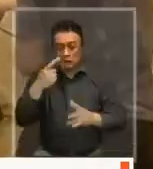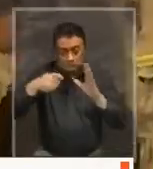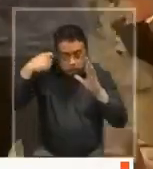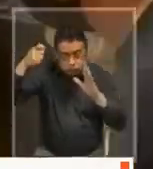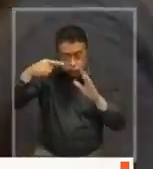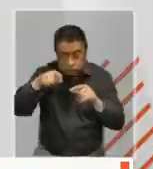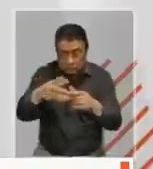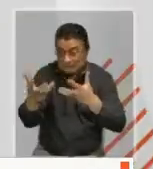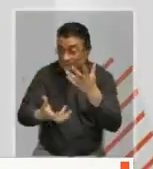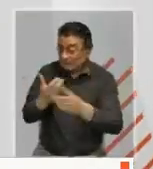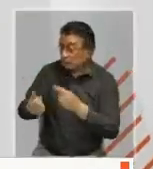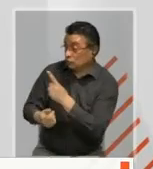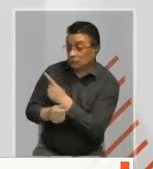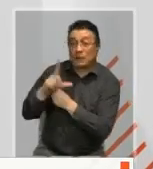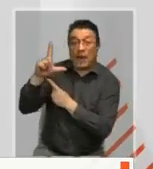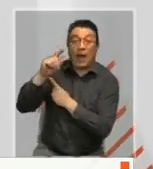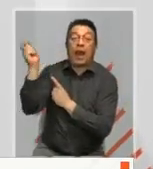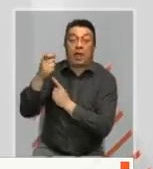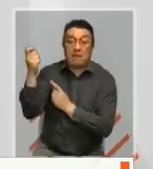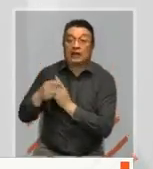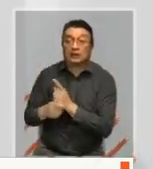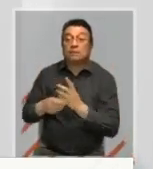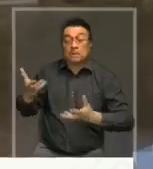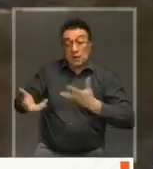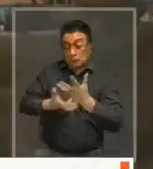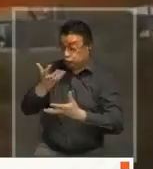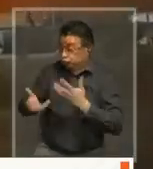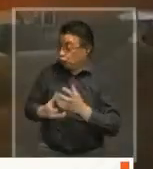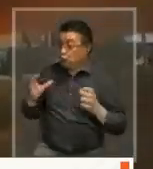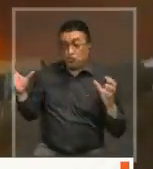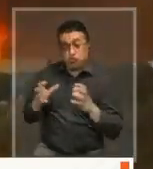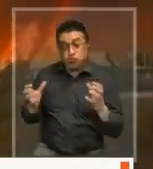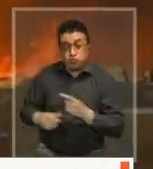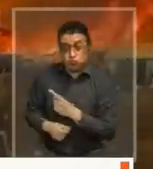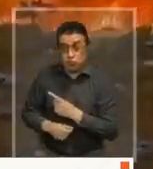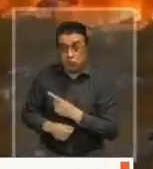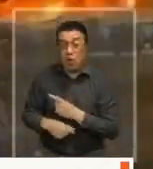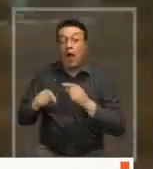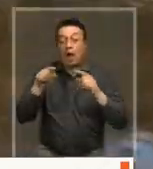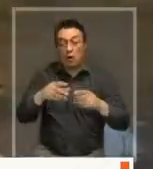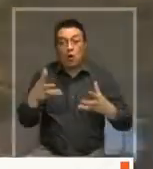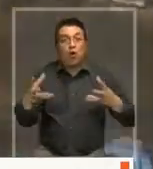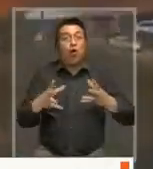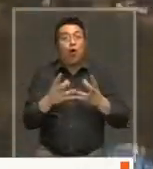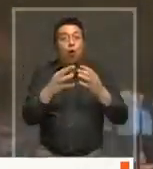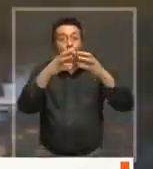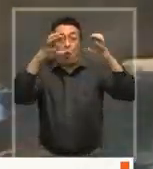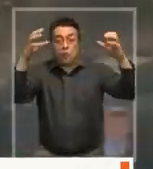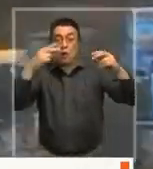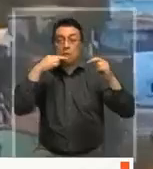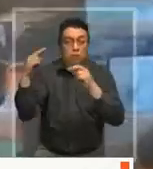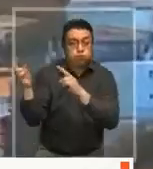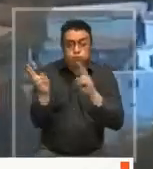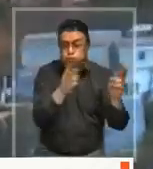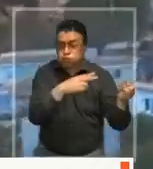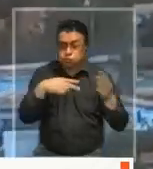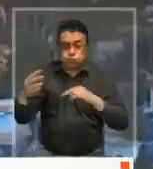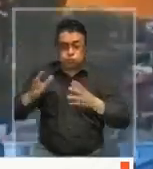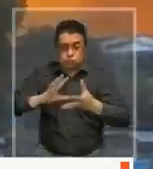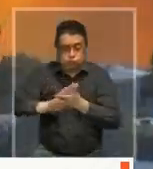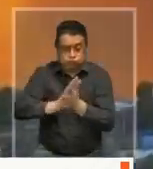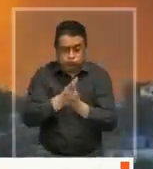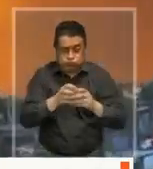los incendios en Limache. Las llamaradas a fuego vivo, el humo y el viento rápidamente se deslizaban e incineraban todo a su